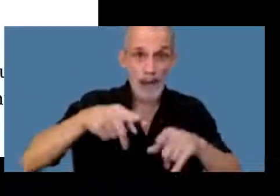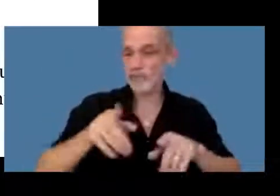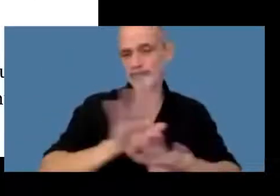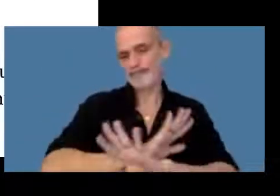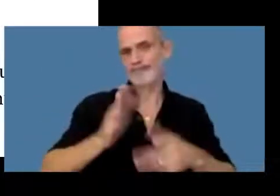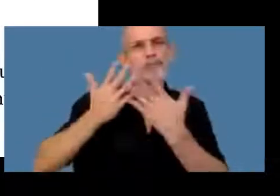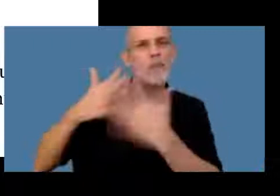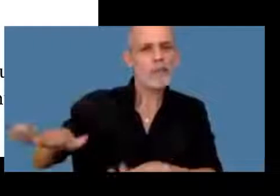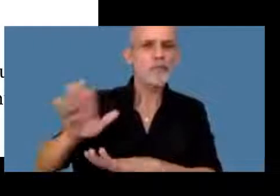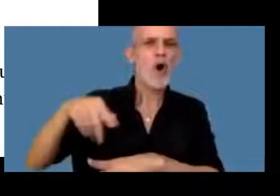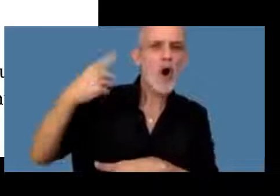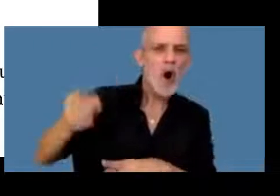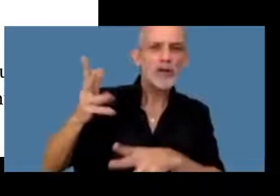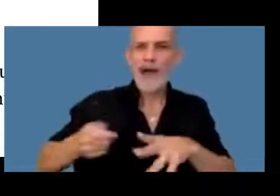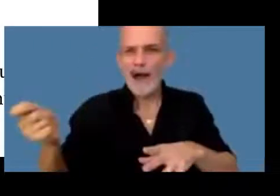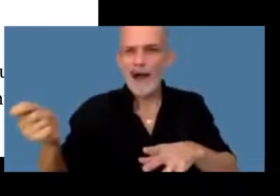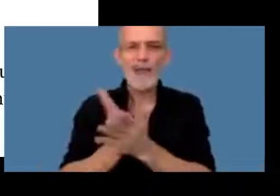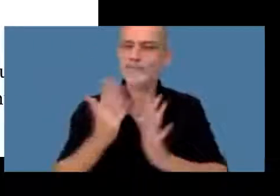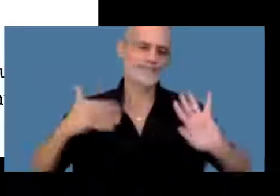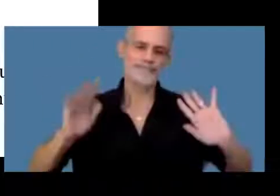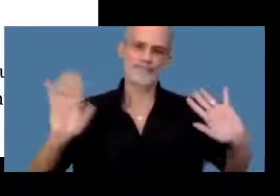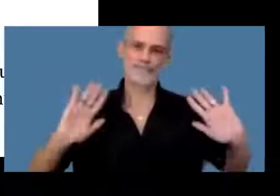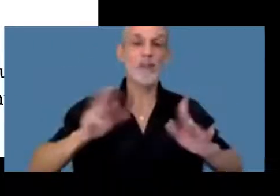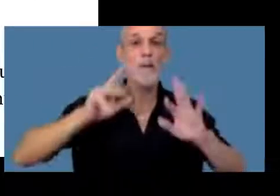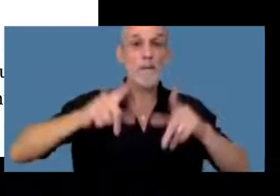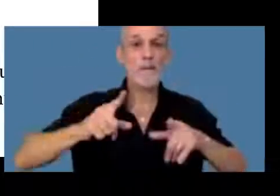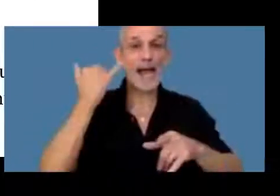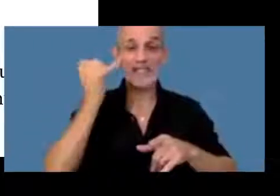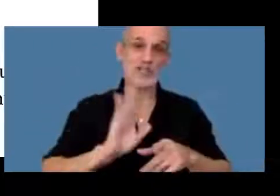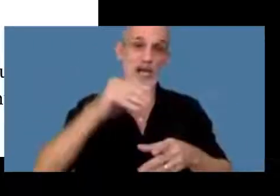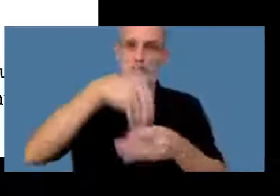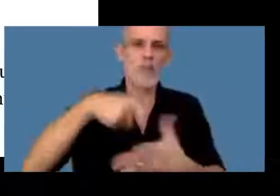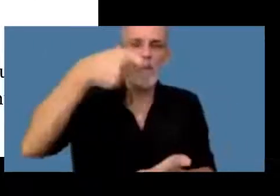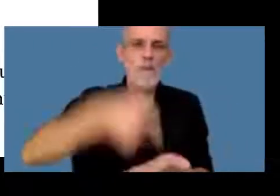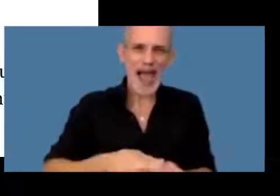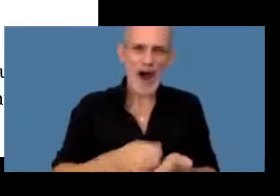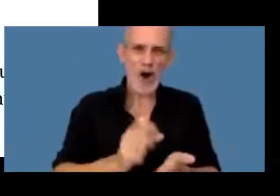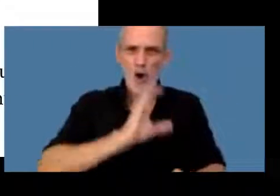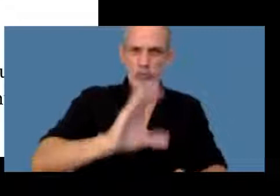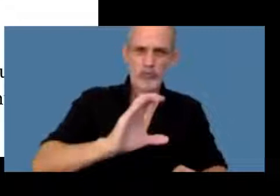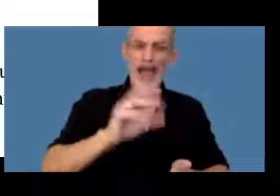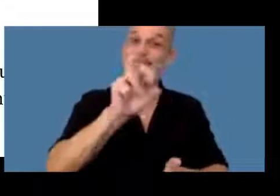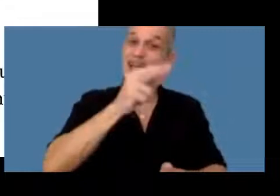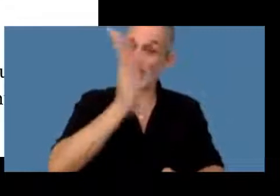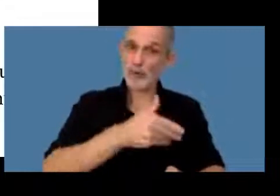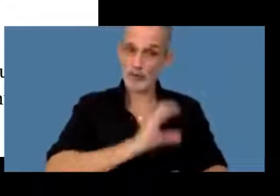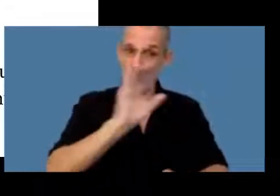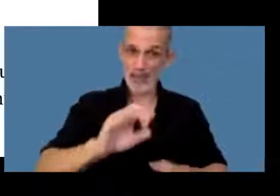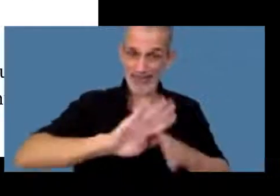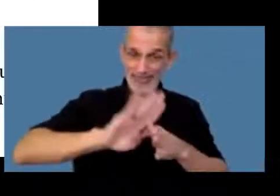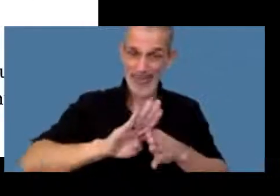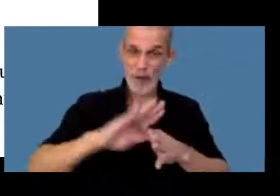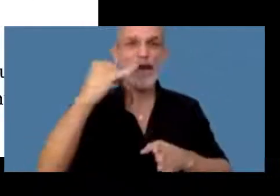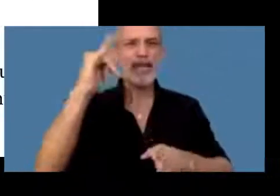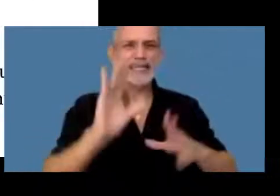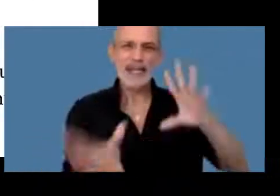desiste a ese derecho. Ese plan se va a conformar de un pago a cuenta del 30% de la deuda consolidada